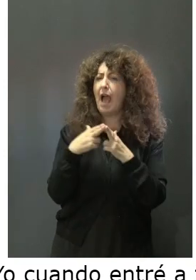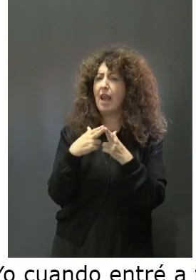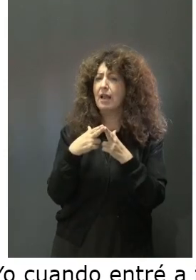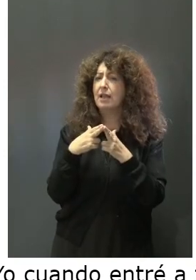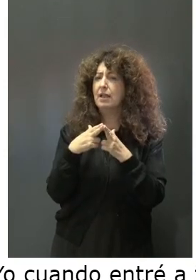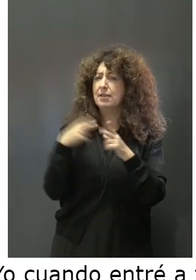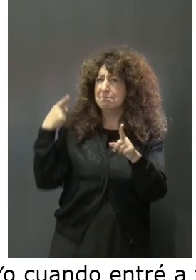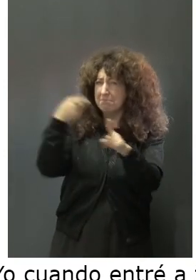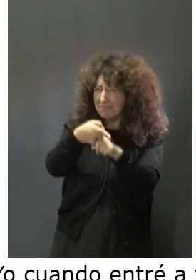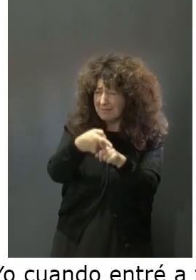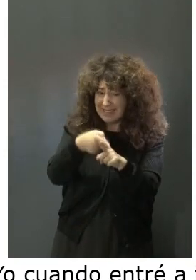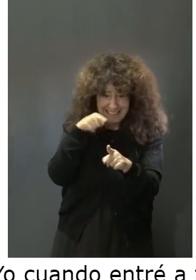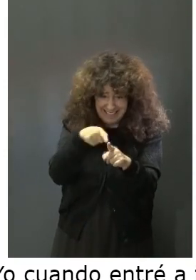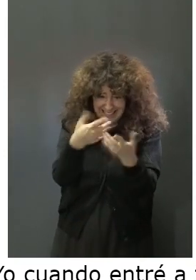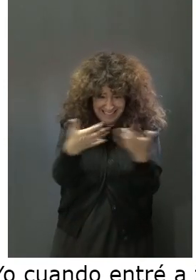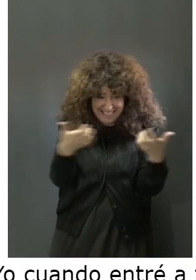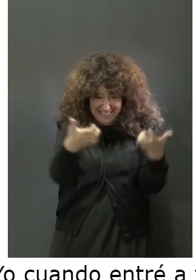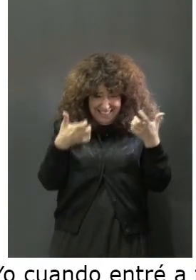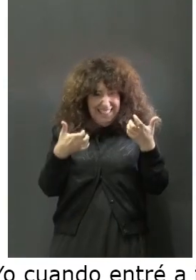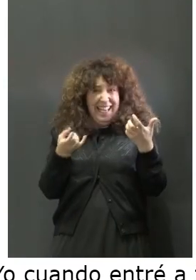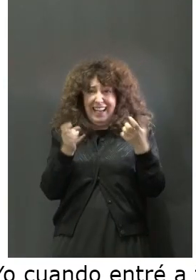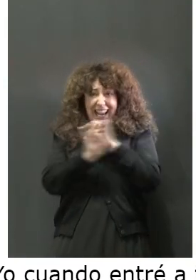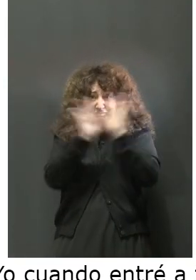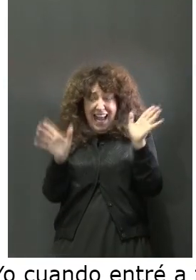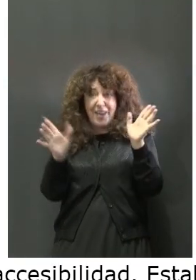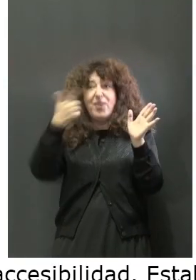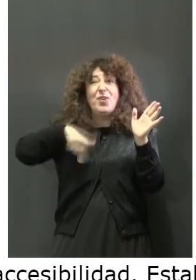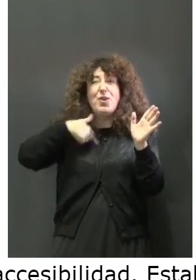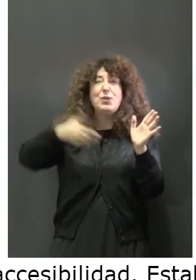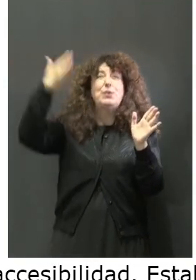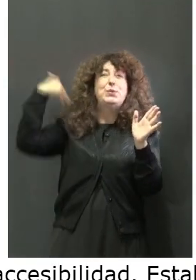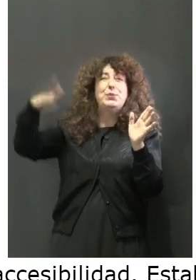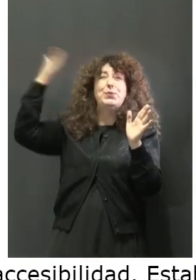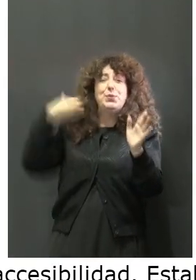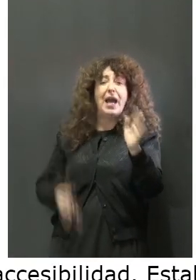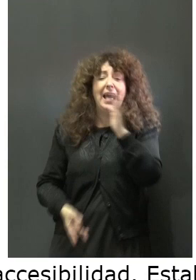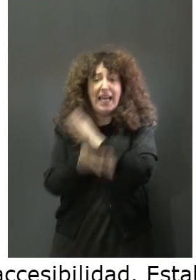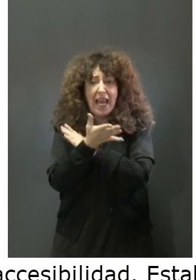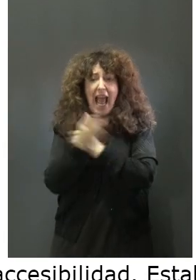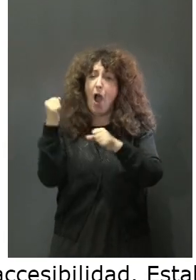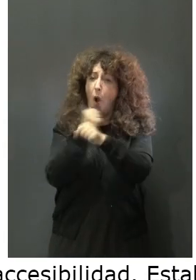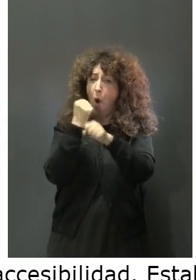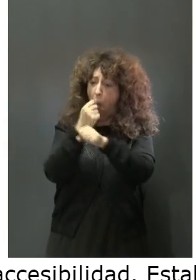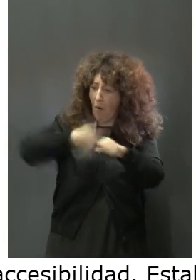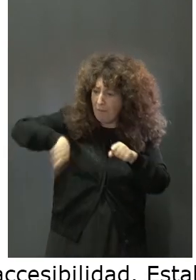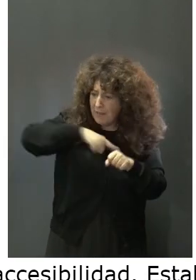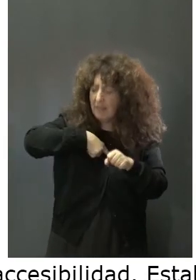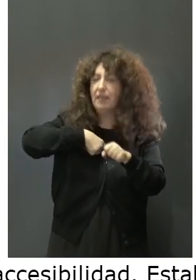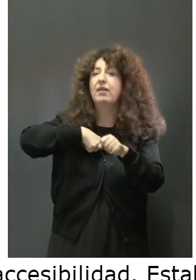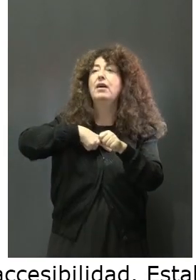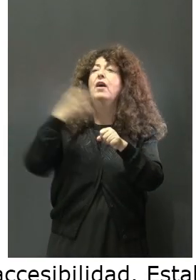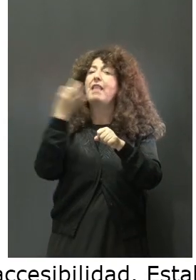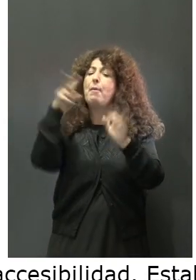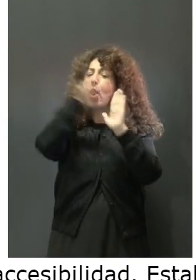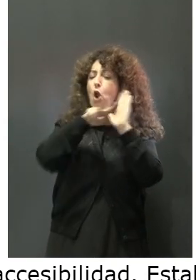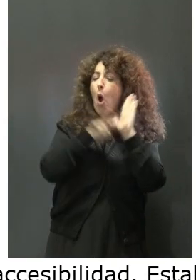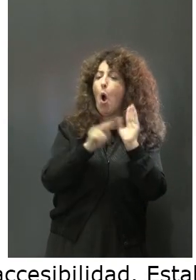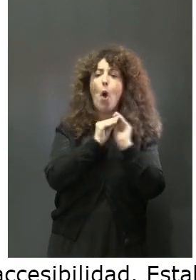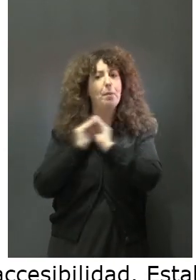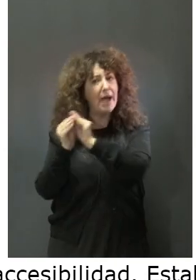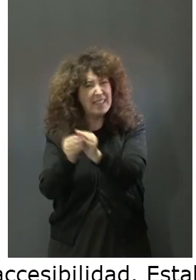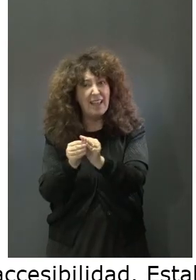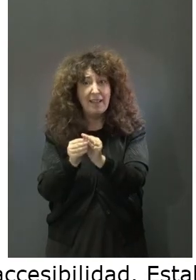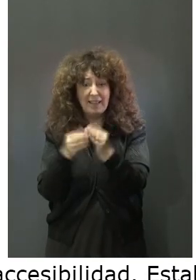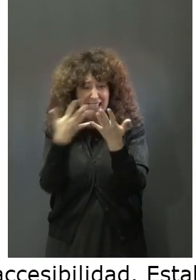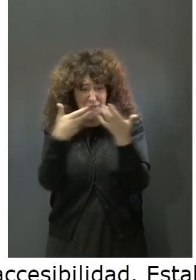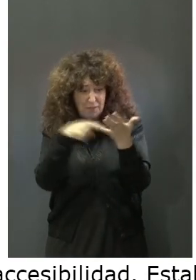Si es que ya desde el inicio, desde cuando se inventa nuestro oficio o se intenta, digamos, normativizar y estructurar, ya te dicen que es